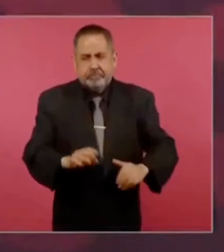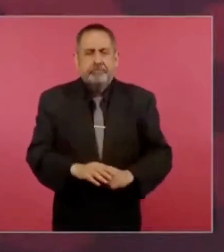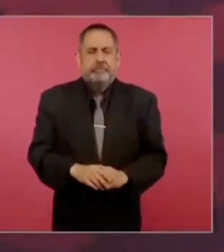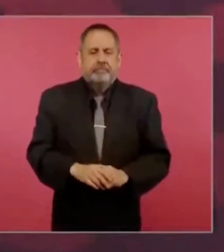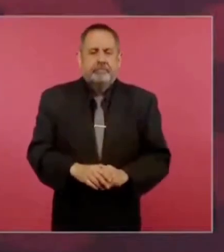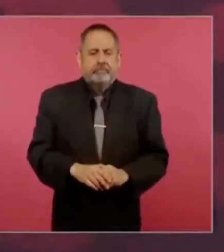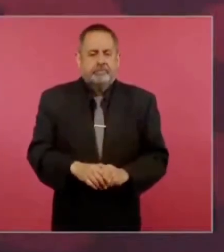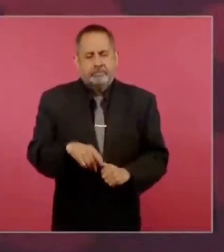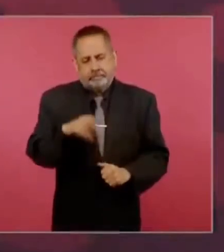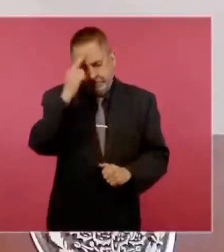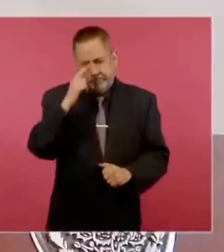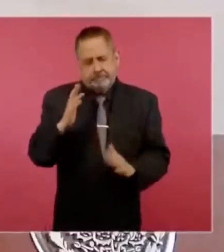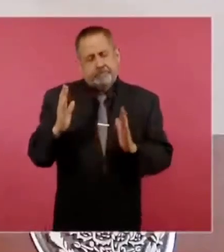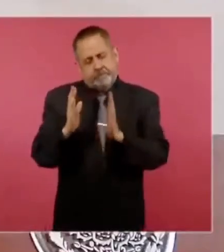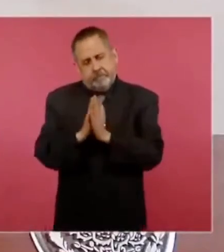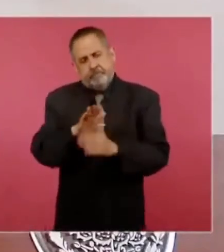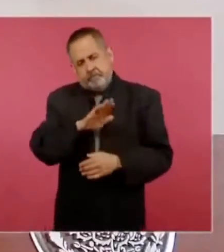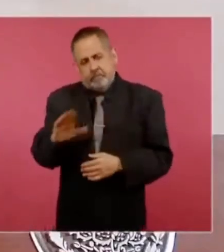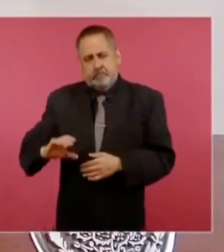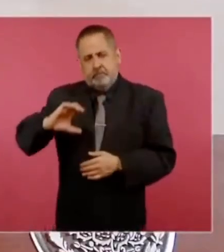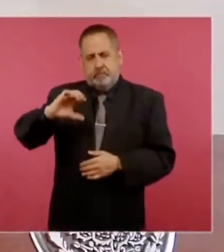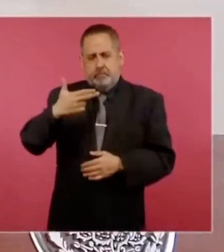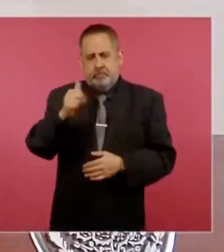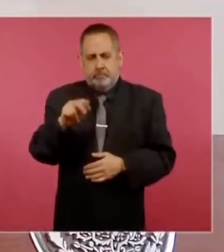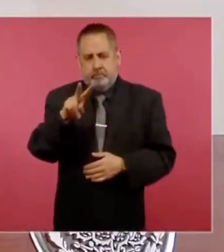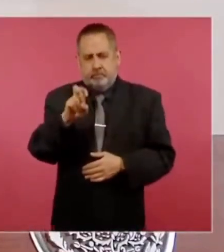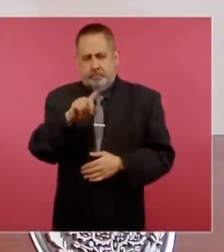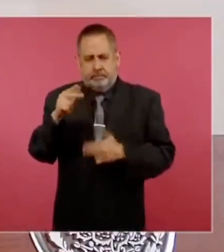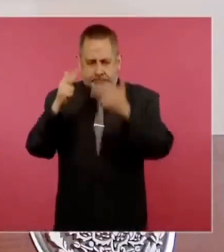el finado Chávez.